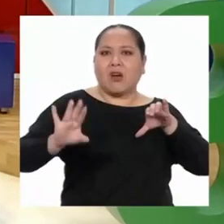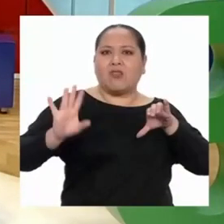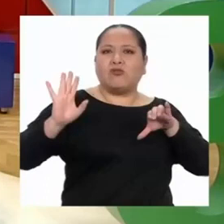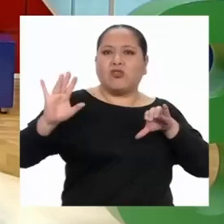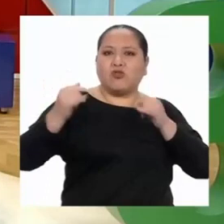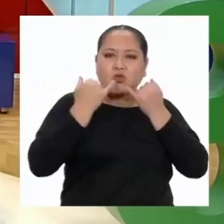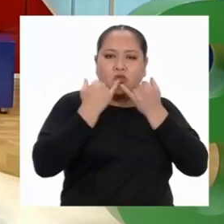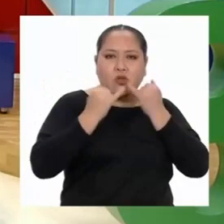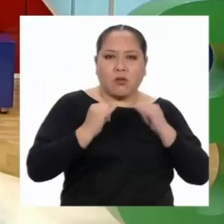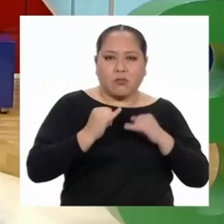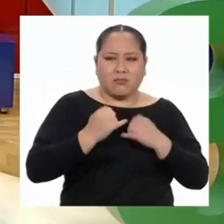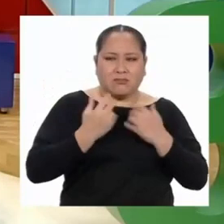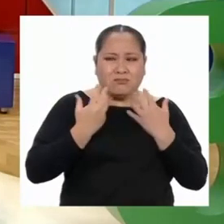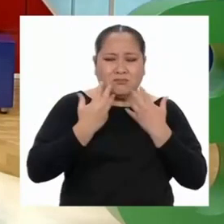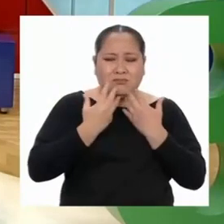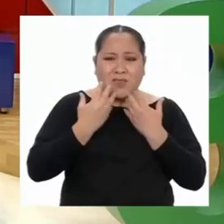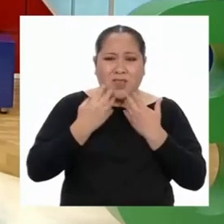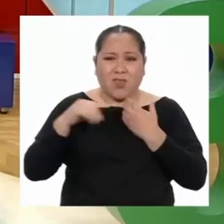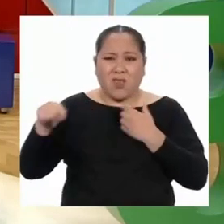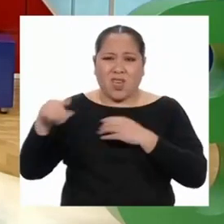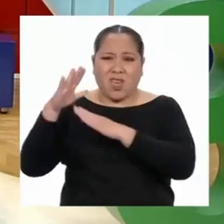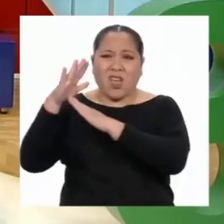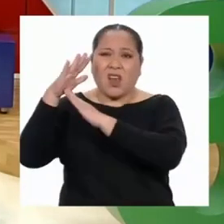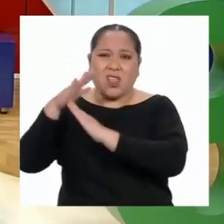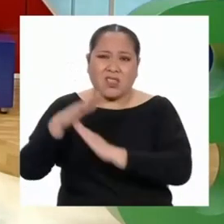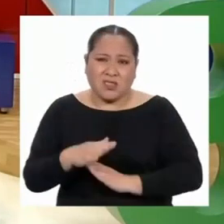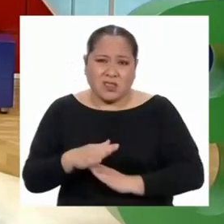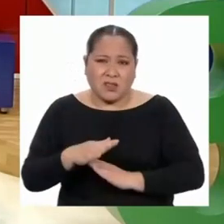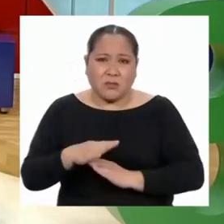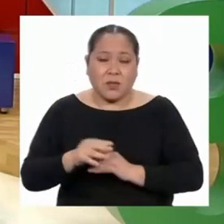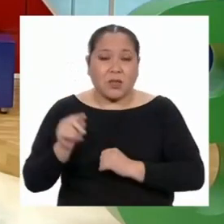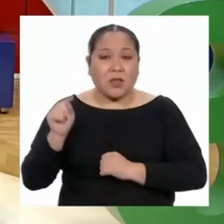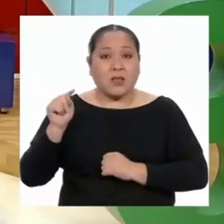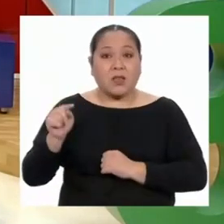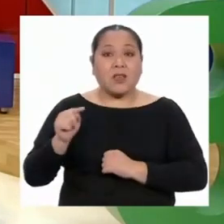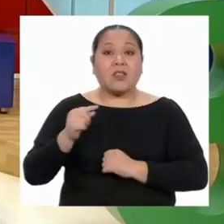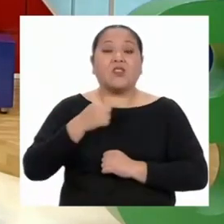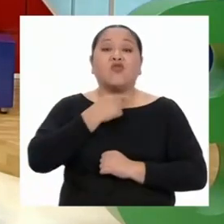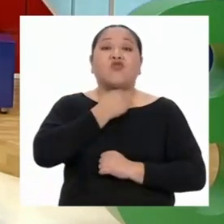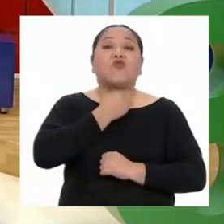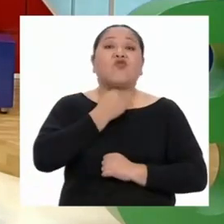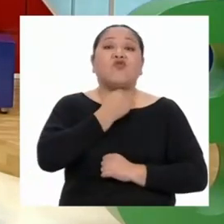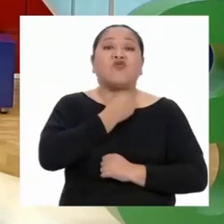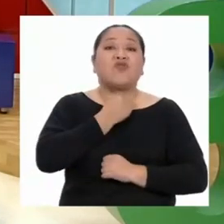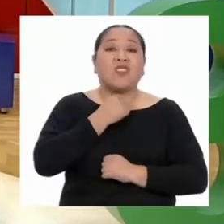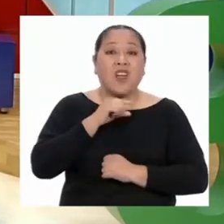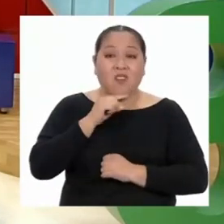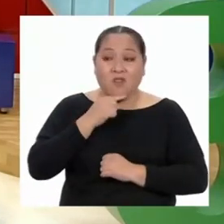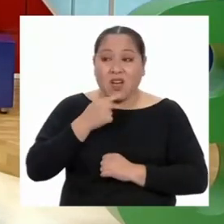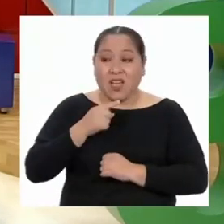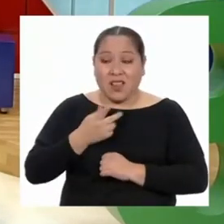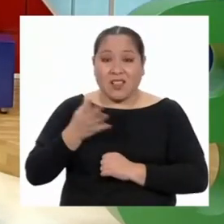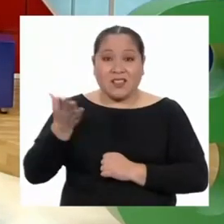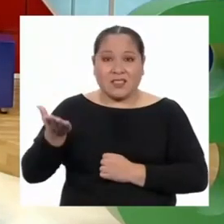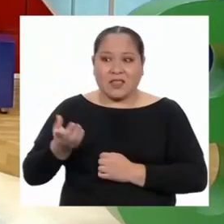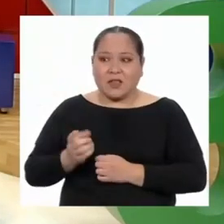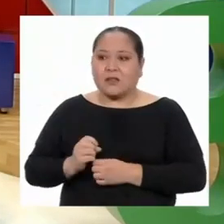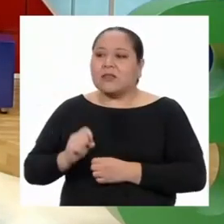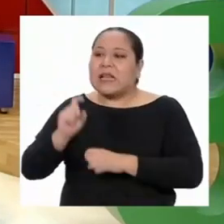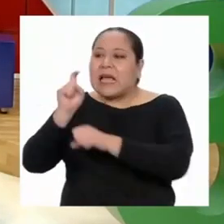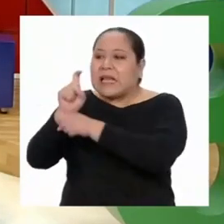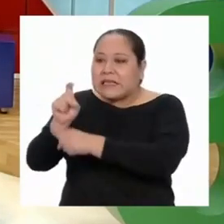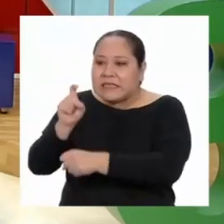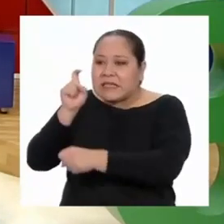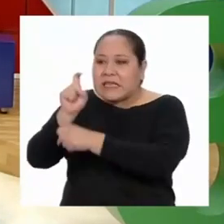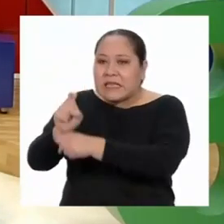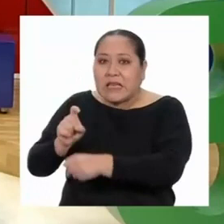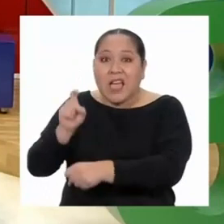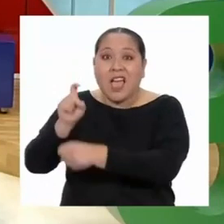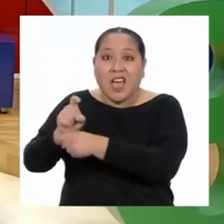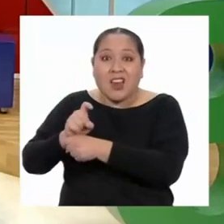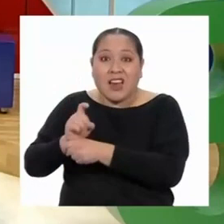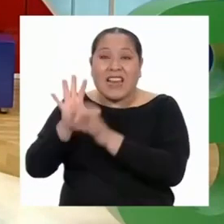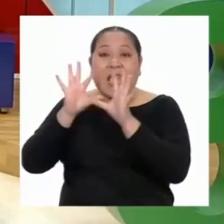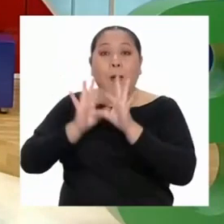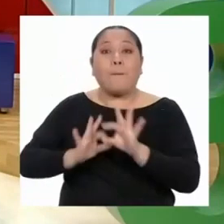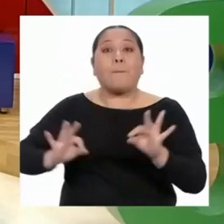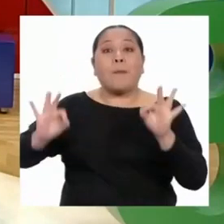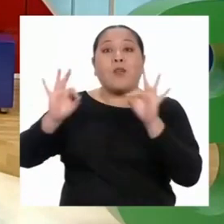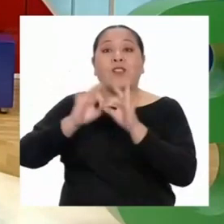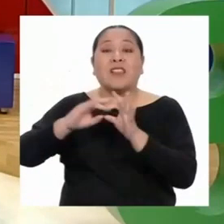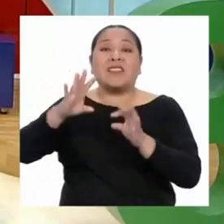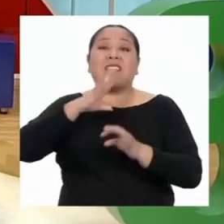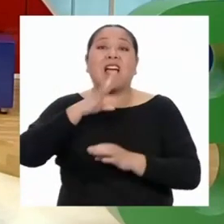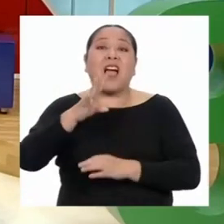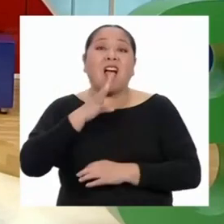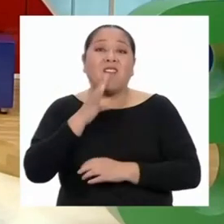por temor a que sea discriminada, y que fueron sus abuelas quienes se encargaron de transmitirle la importancia de hablar en su